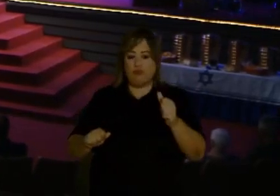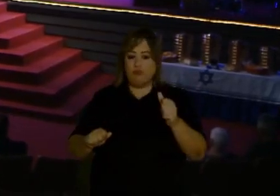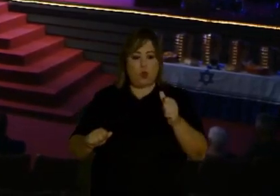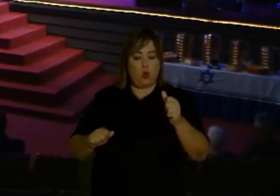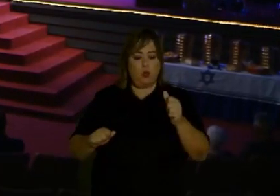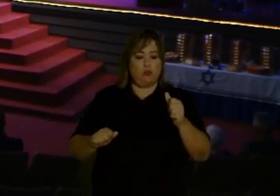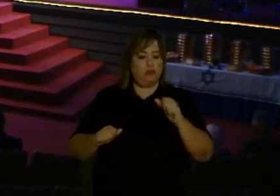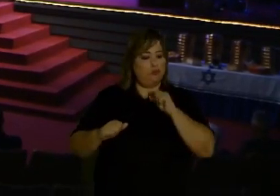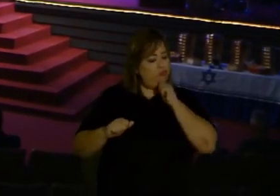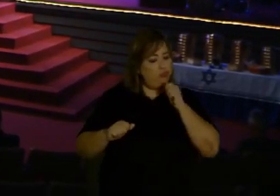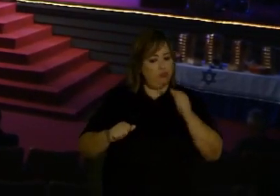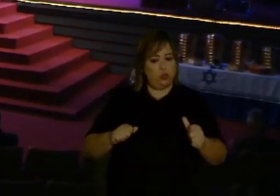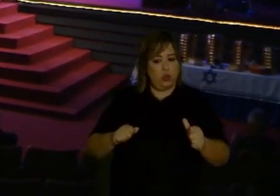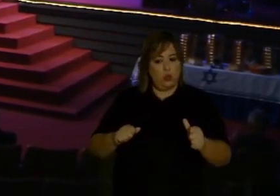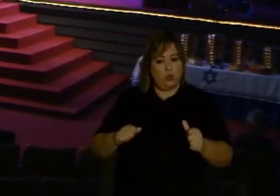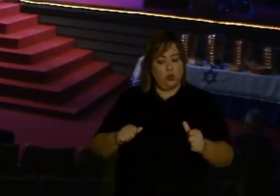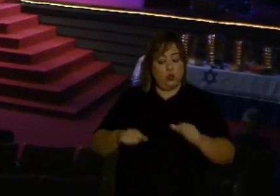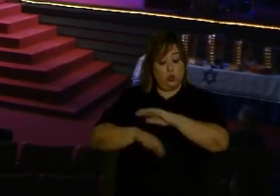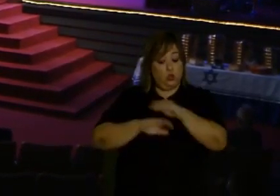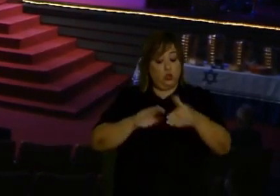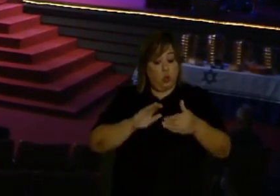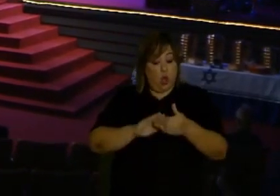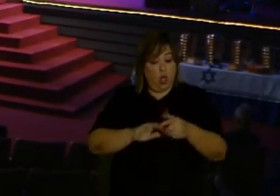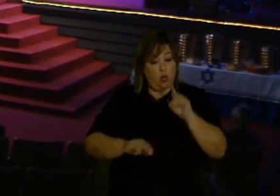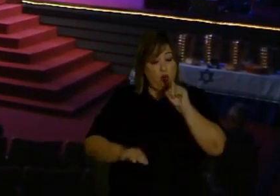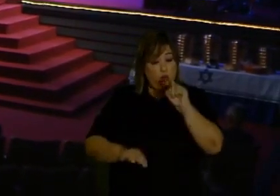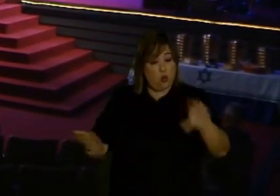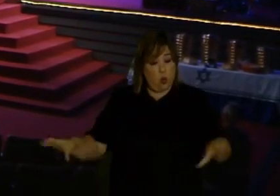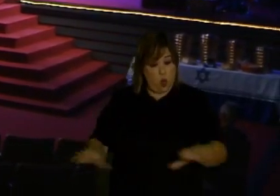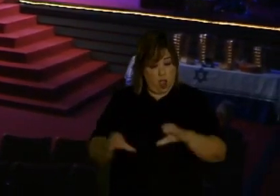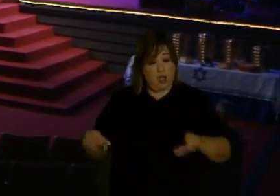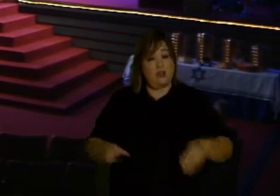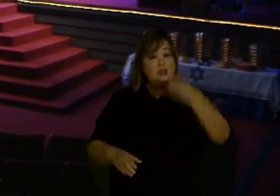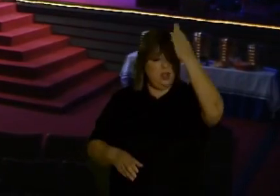desvalores. Todo lo que tú haces tiene recompensa. El